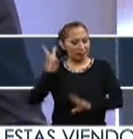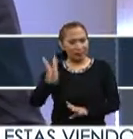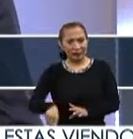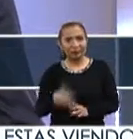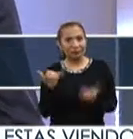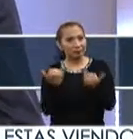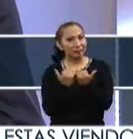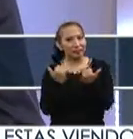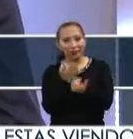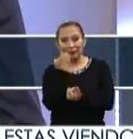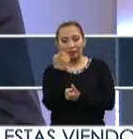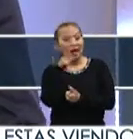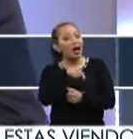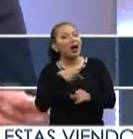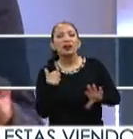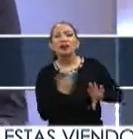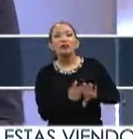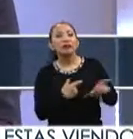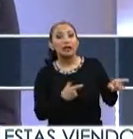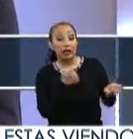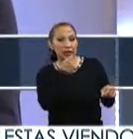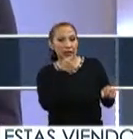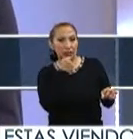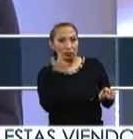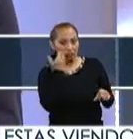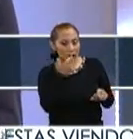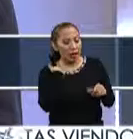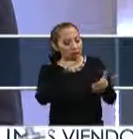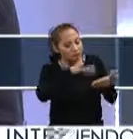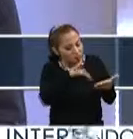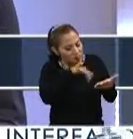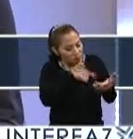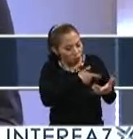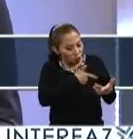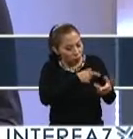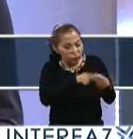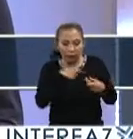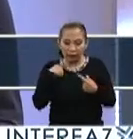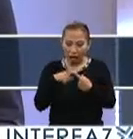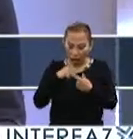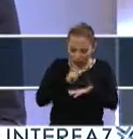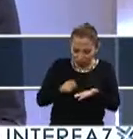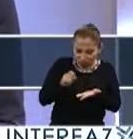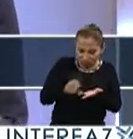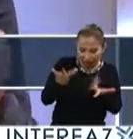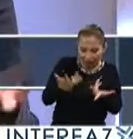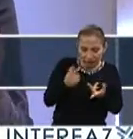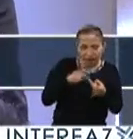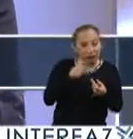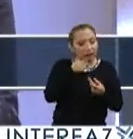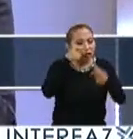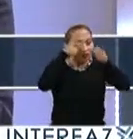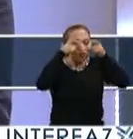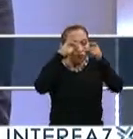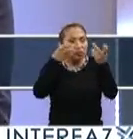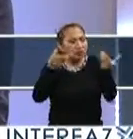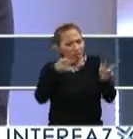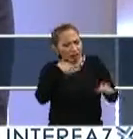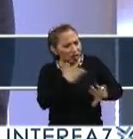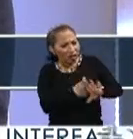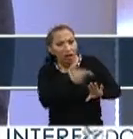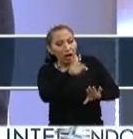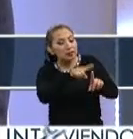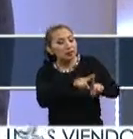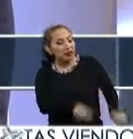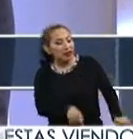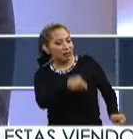Completamente. Igualmente en las escuelas, ¿a quién van a molestar? Al niño que se quiere quedar leyendo, al niño que hace la tarea, al niño que usa lentes, o sea, lo que